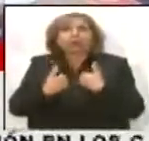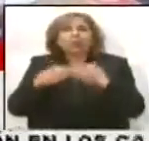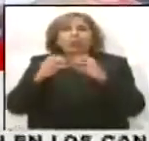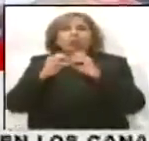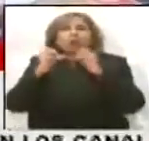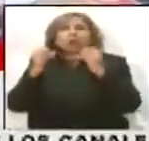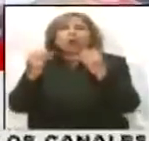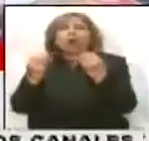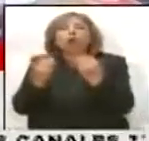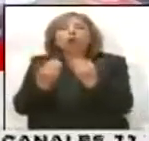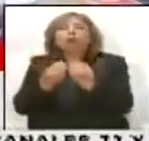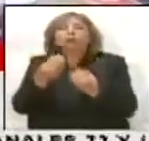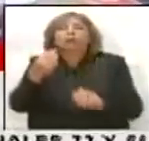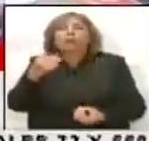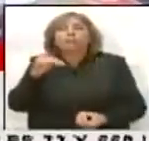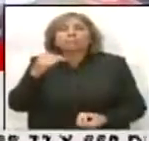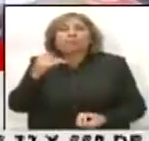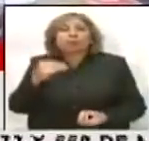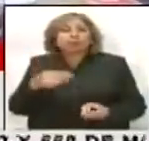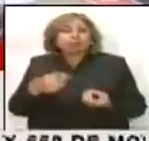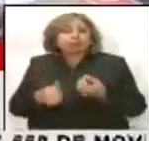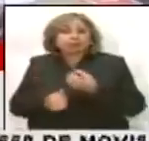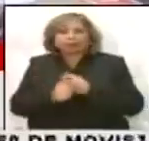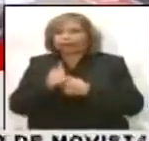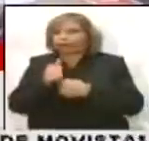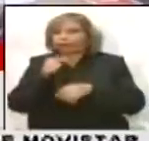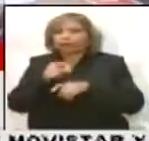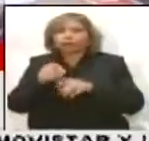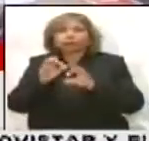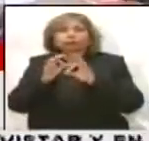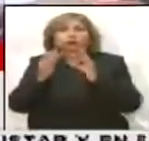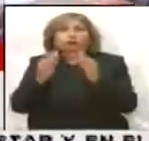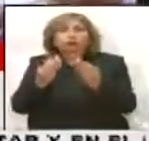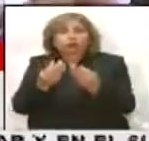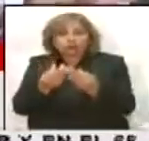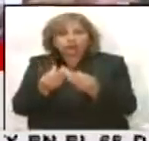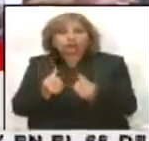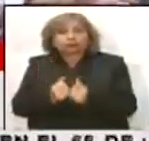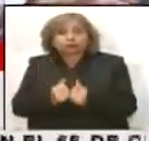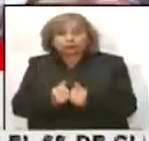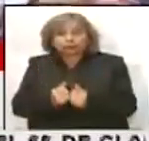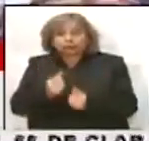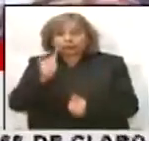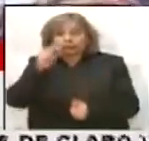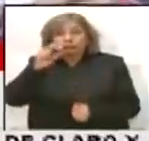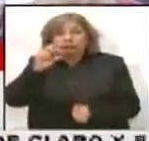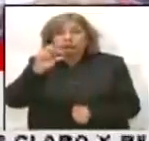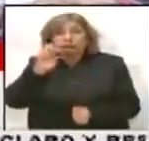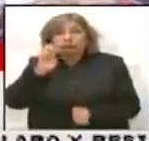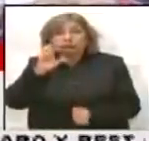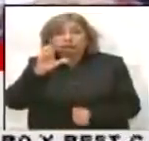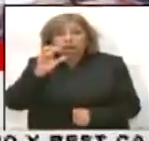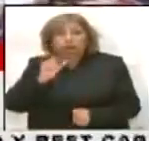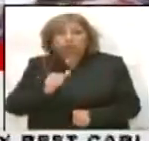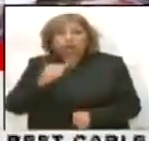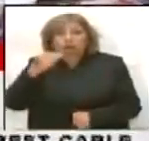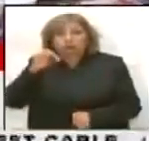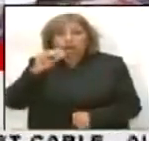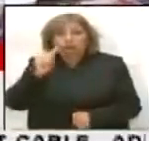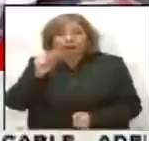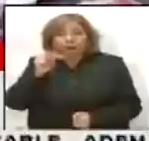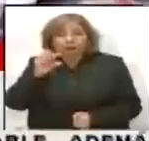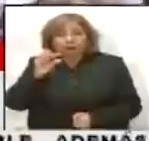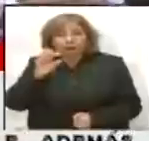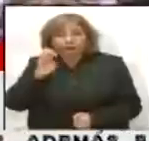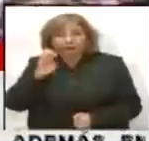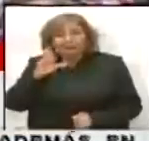una organización de madres víctimas de familiares, ¿no es cierto?, como Angélica Mendoza, mamá Angélica, una